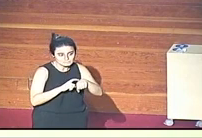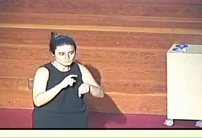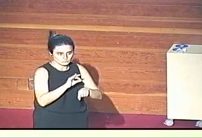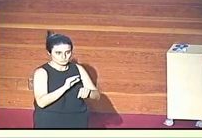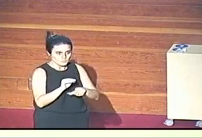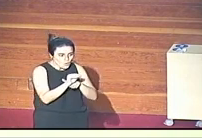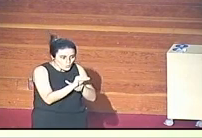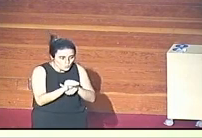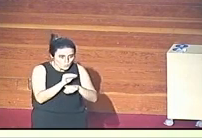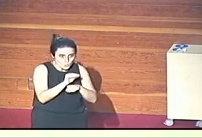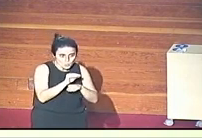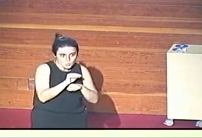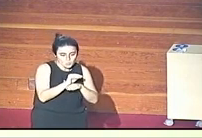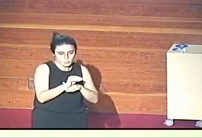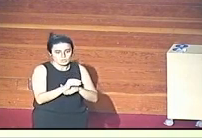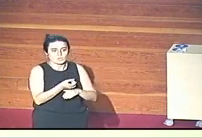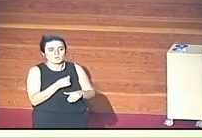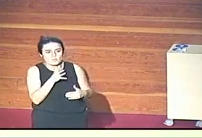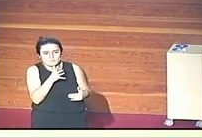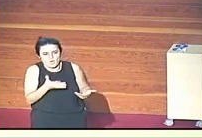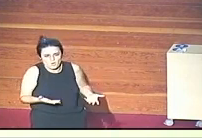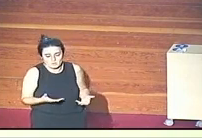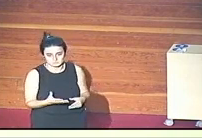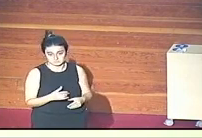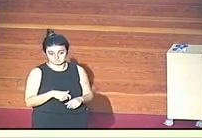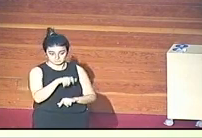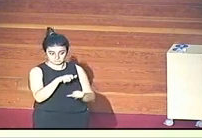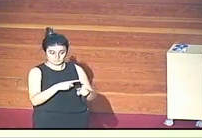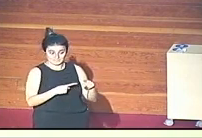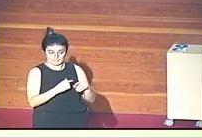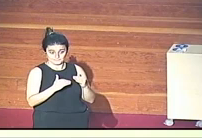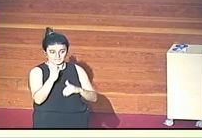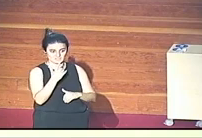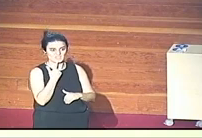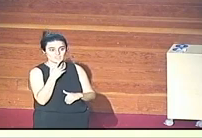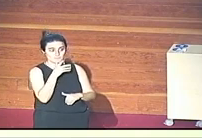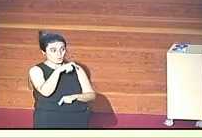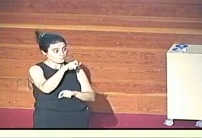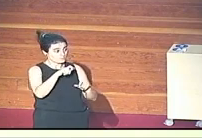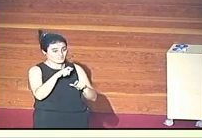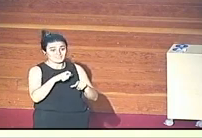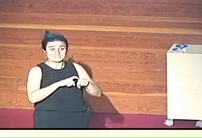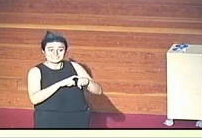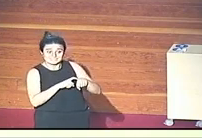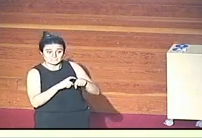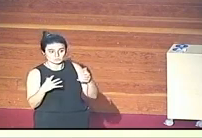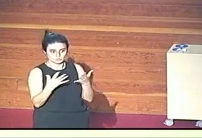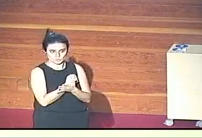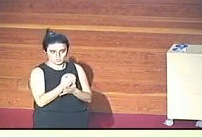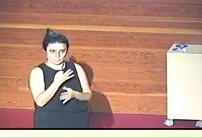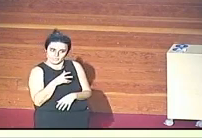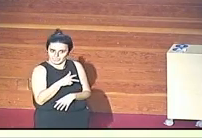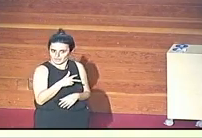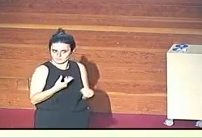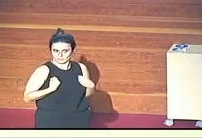más de la mitad contestaba que porque todas las especies tienen el mismo derecho a existir nos sirvan o no nos sirvan